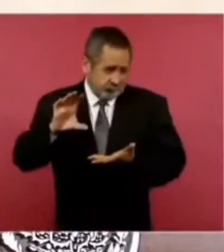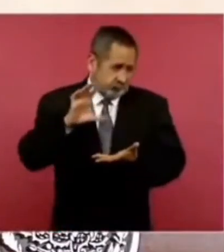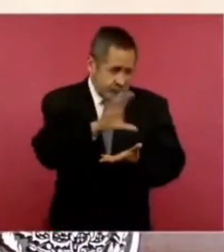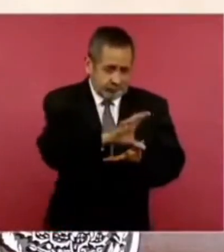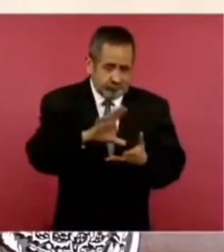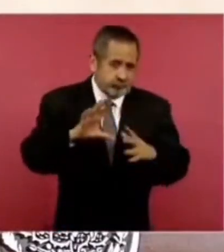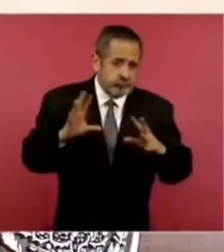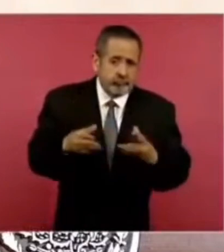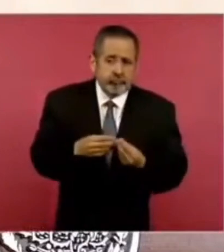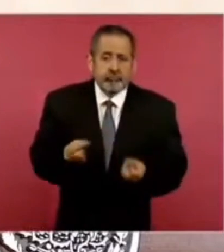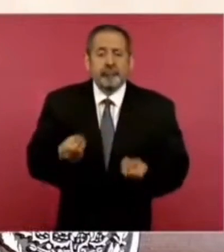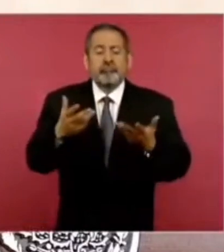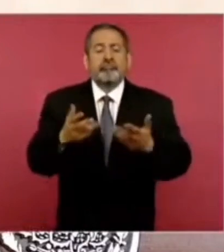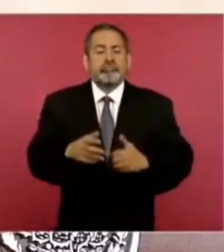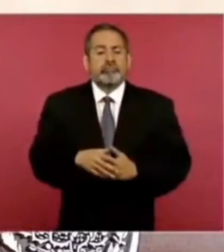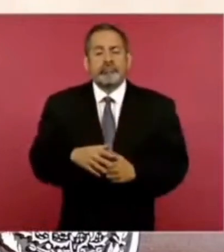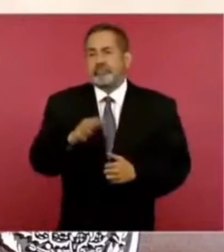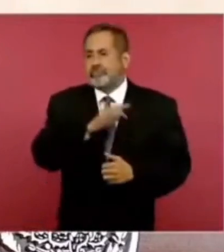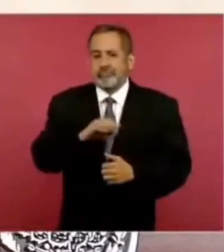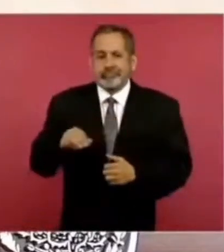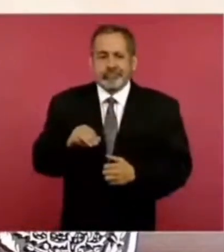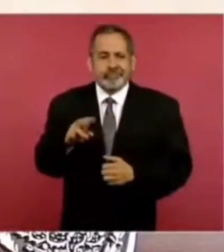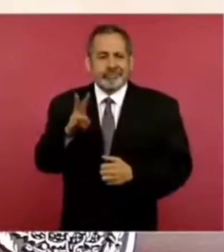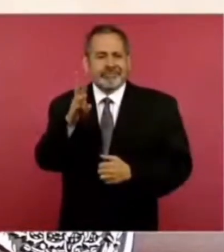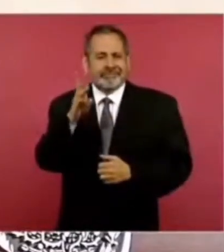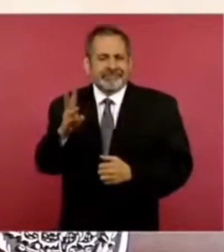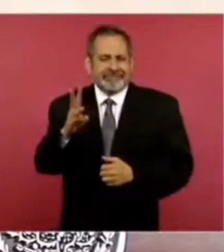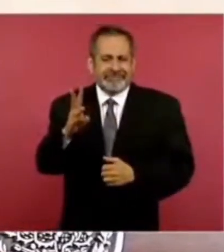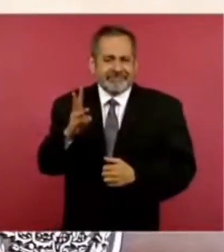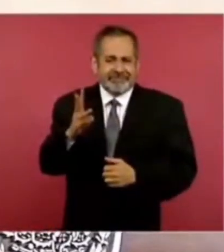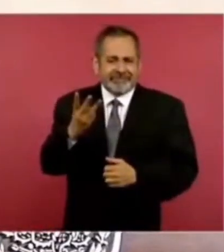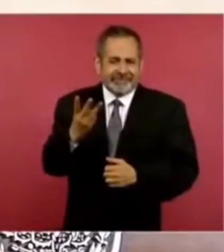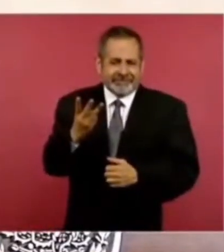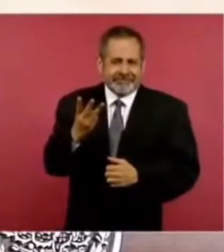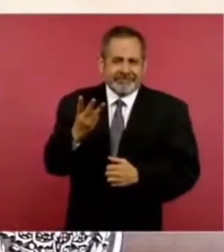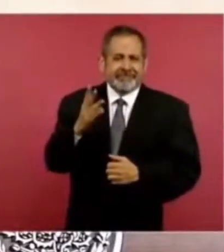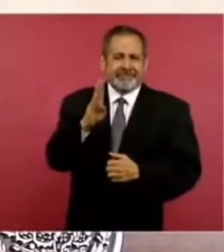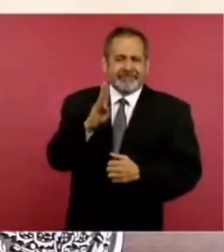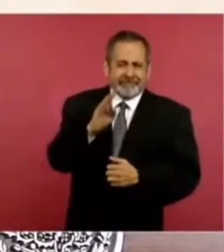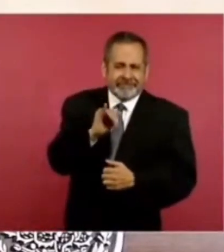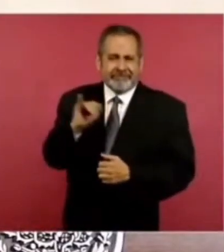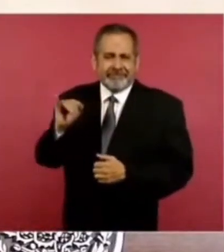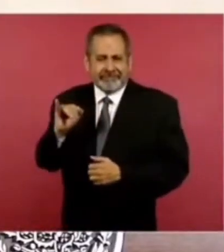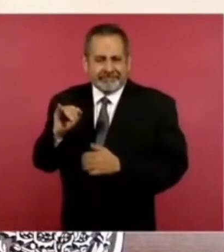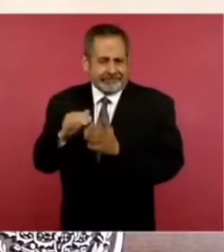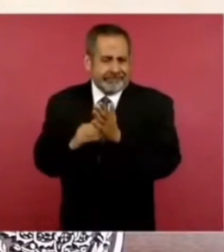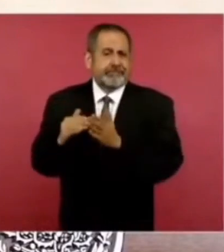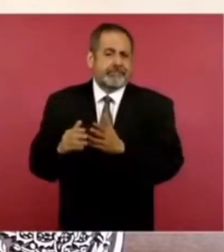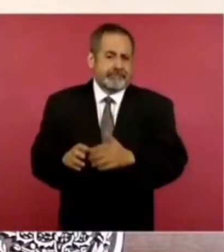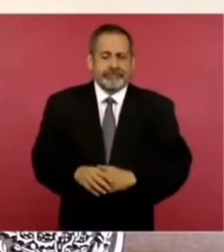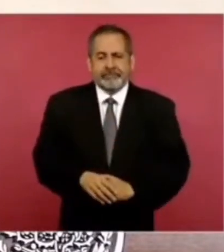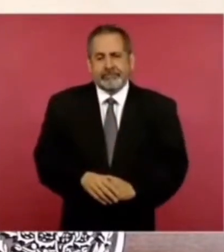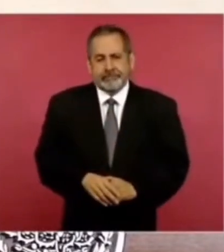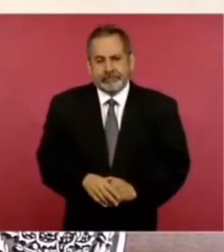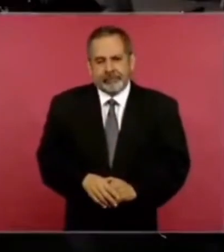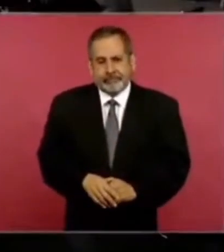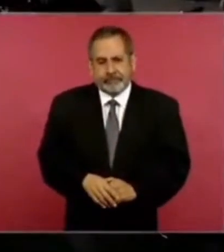empiezan ya a ser manejados por ferrocarrileros mexicanos,